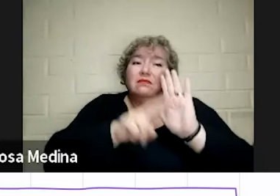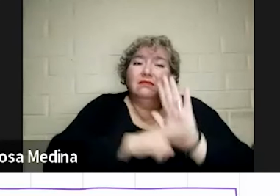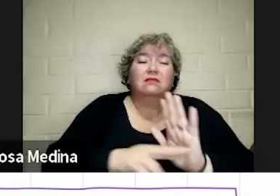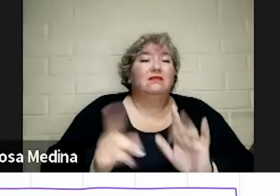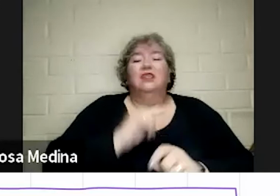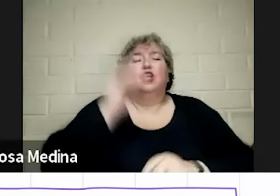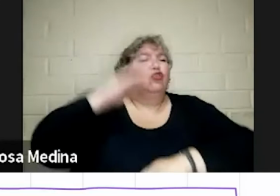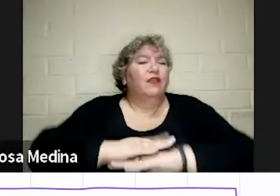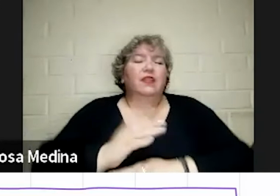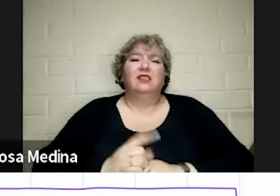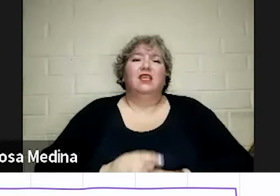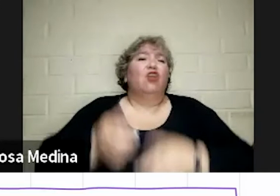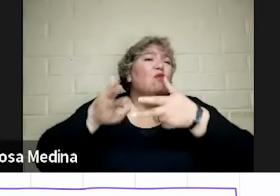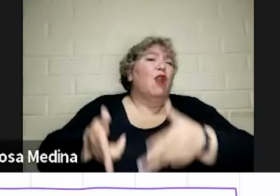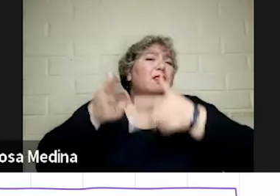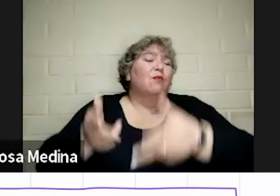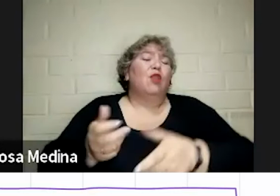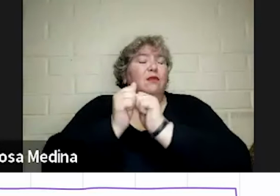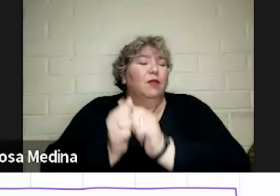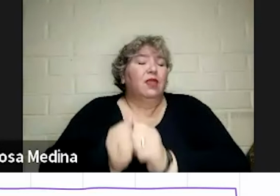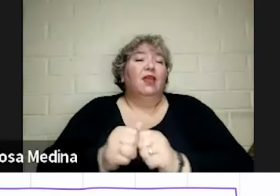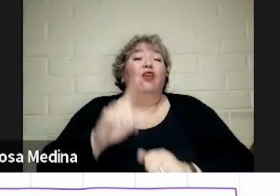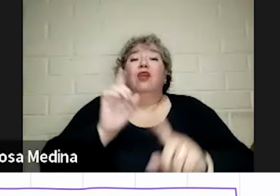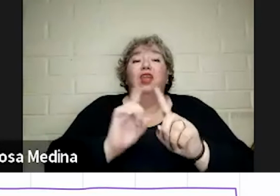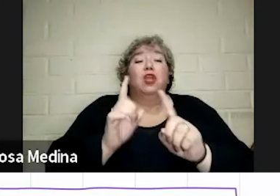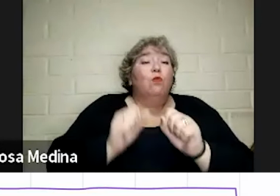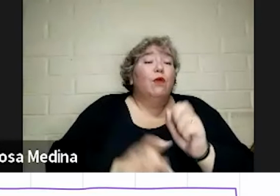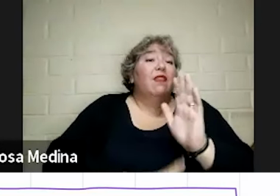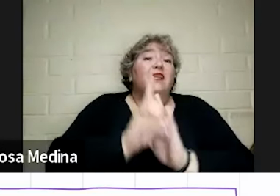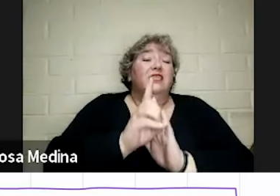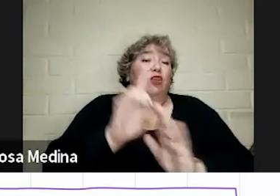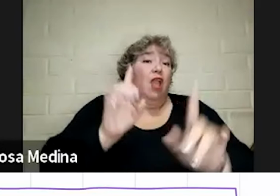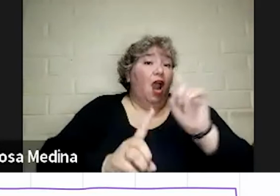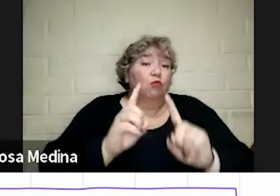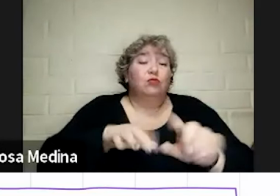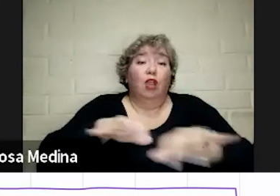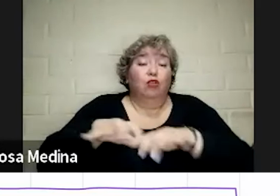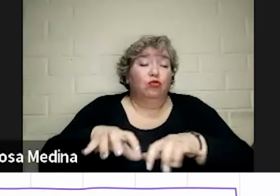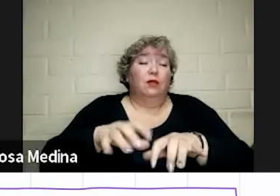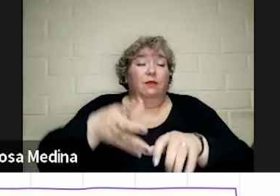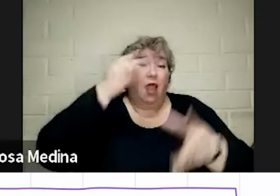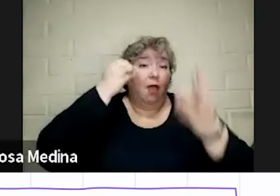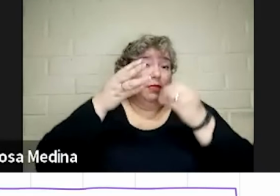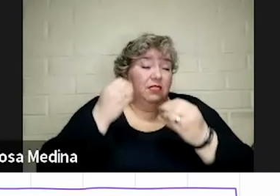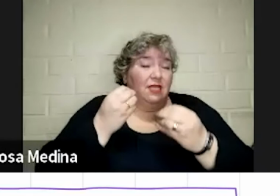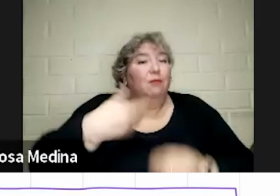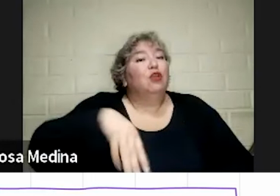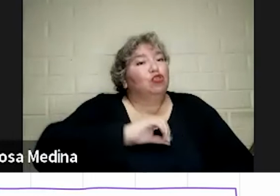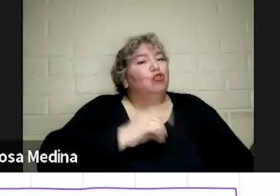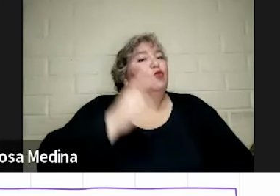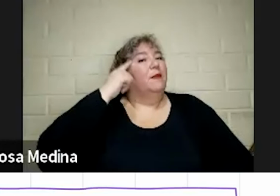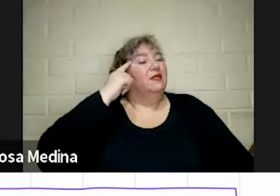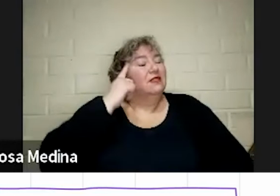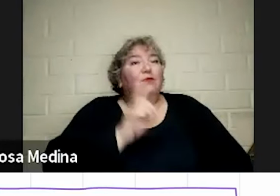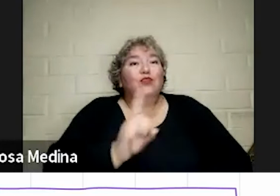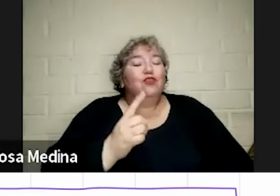a los compañeros, ¿cierto? Que tampoco pueden desarrollar bien las tareas o las metas de aprendizaje. Pero si lo pensamos, no